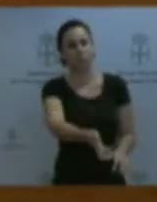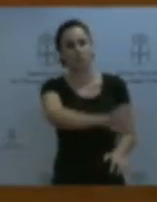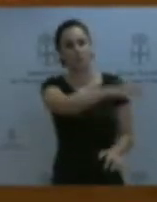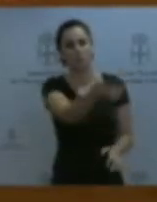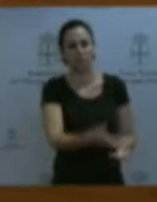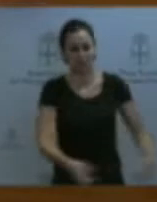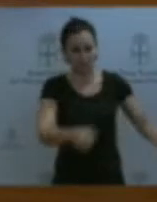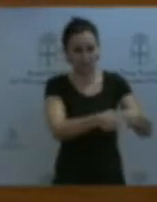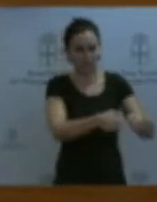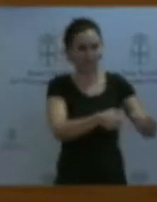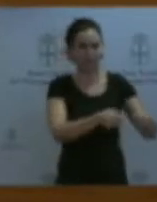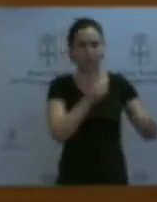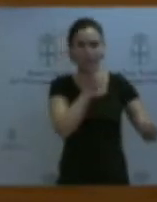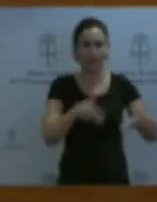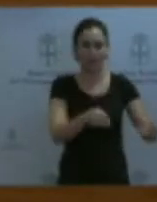hoy una noticia